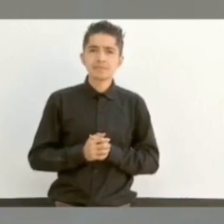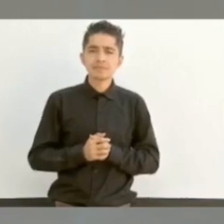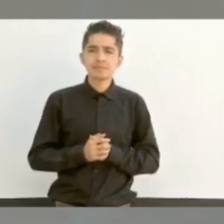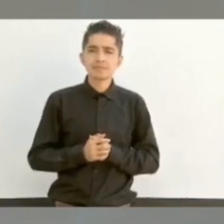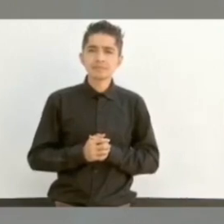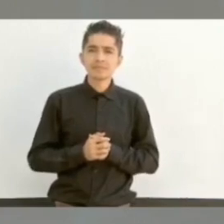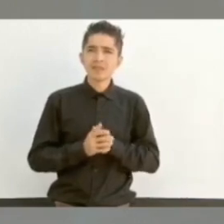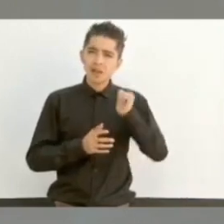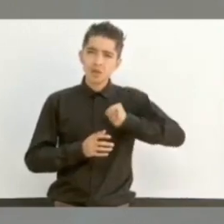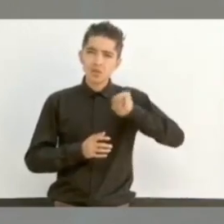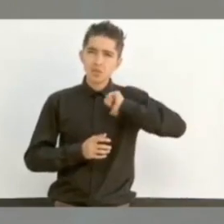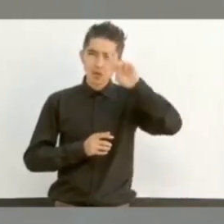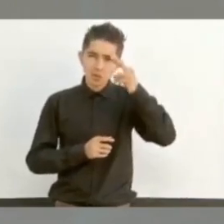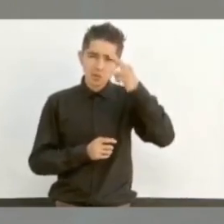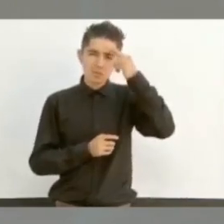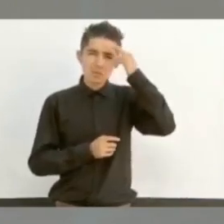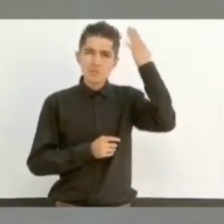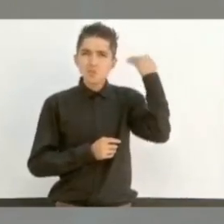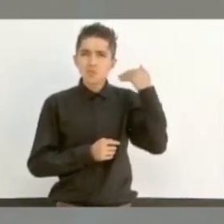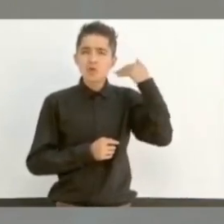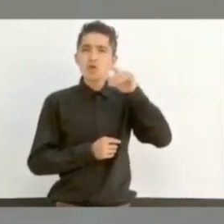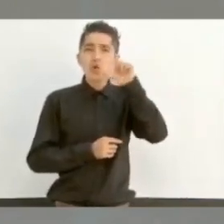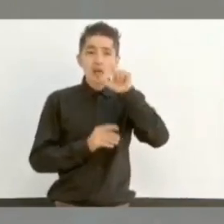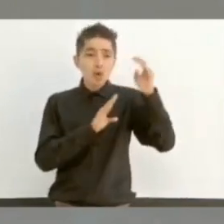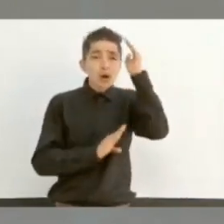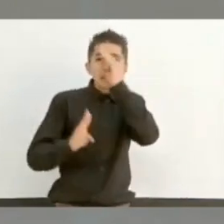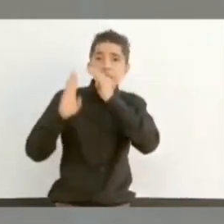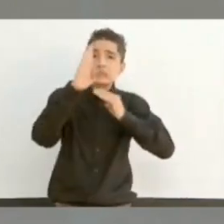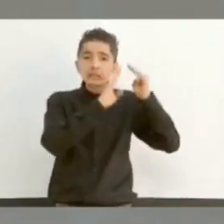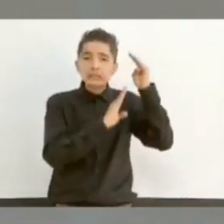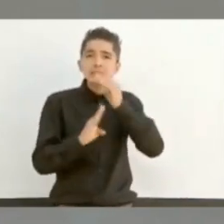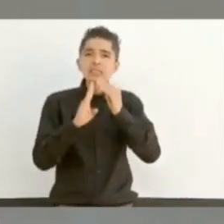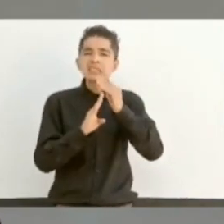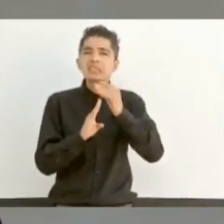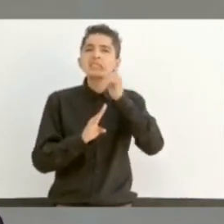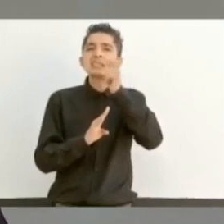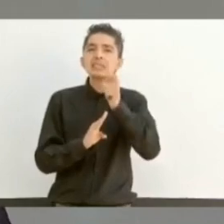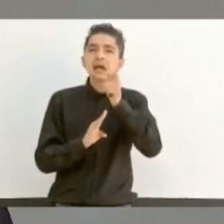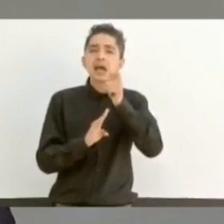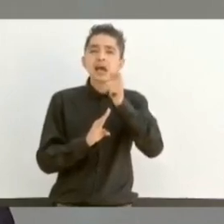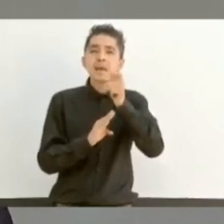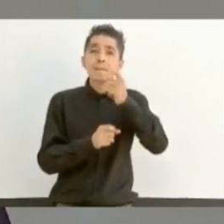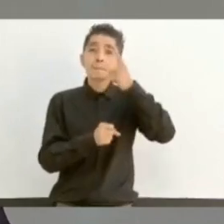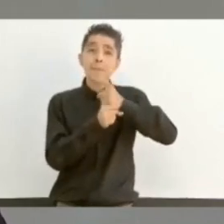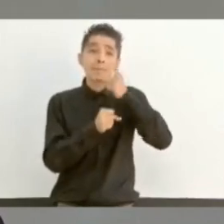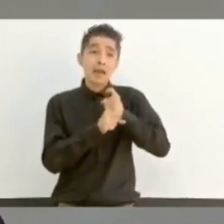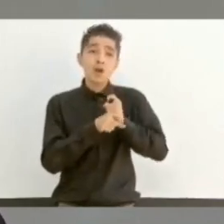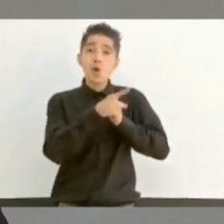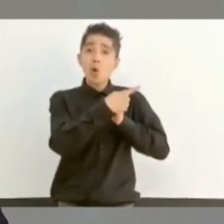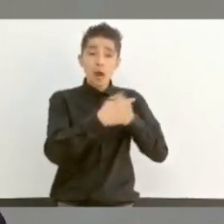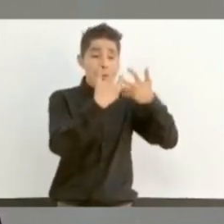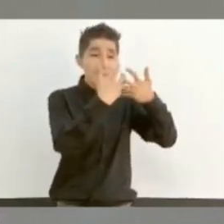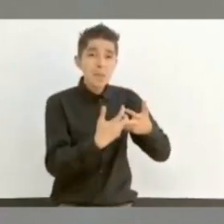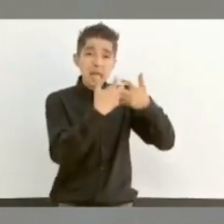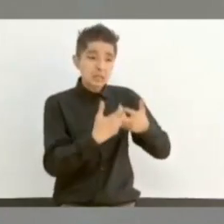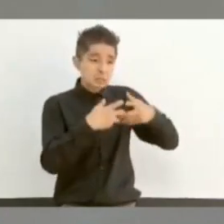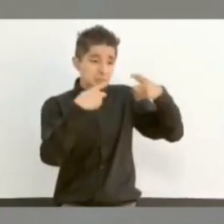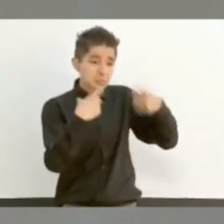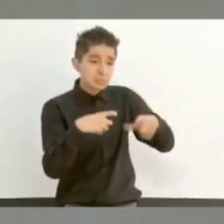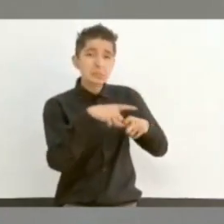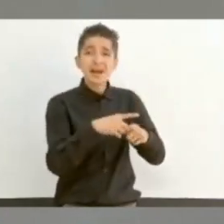En otros tiempos, cuando se presentaba una crisis, se rescataba a los de arriba primero, a